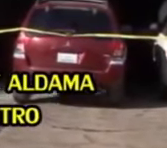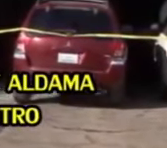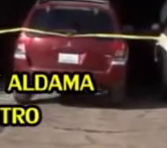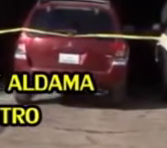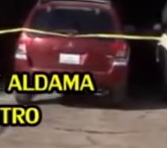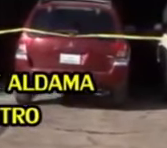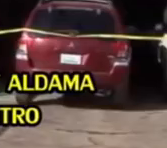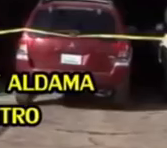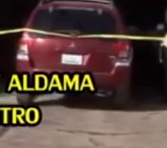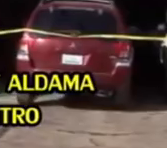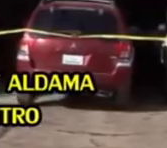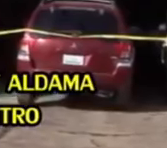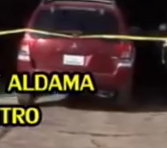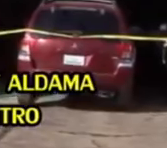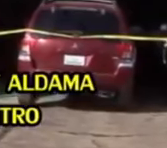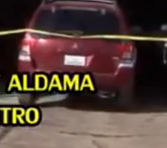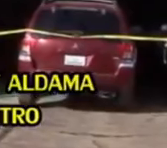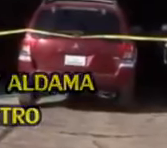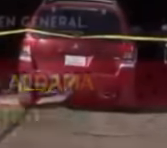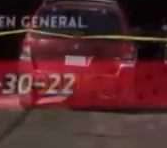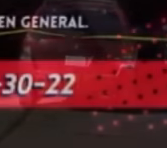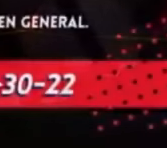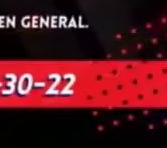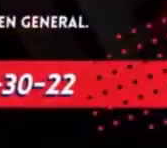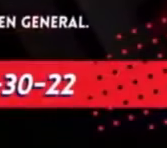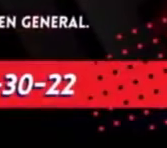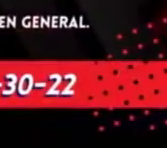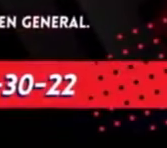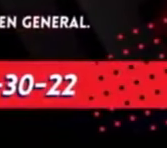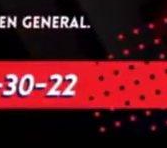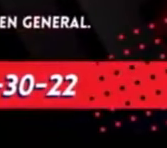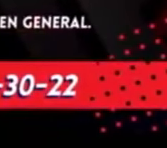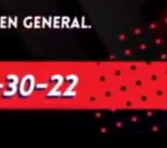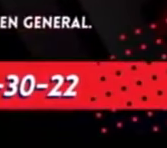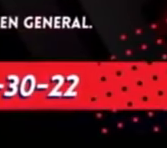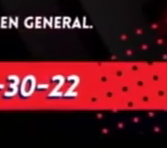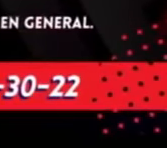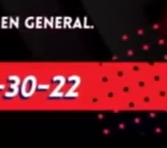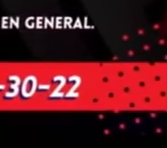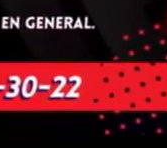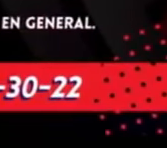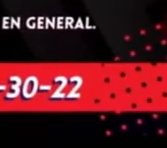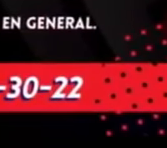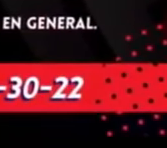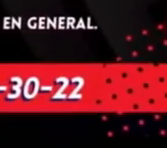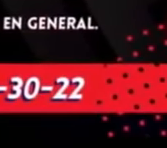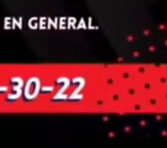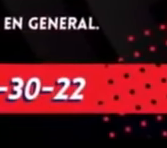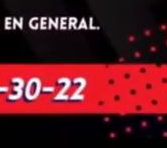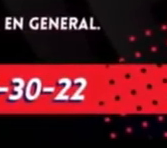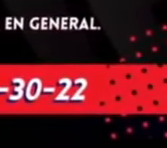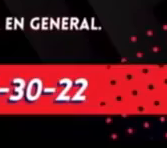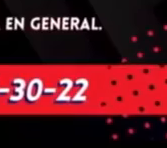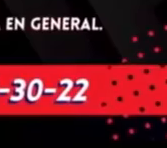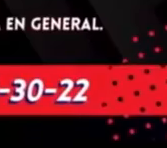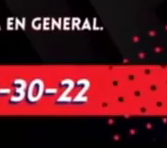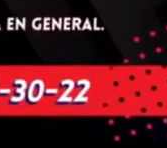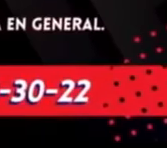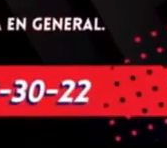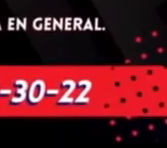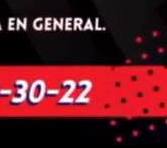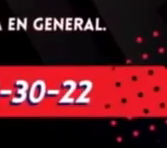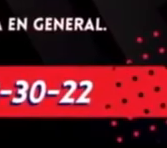de la mañana. Si buscas un trabajo profesional en tu vehículo, acude con los expertos de transmisiones